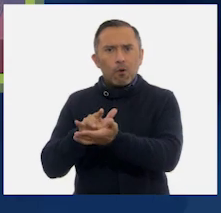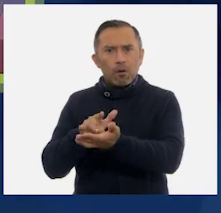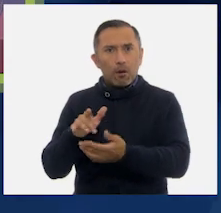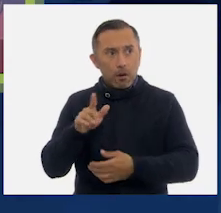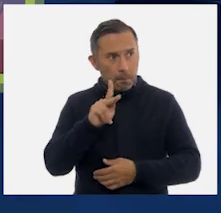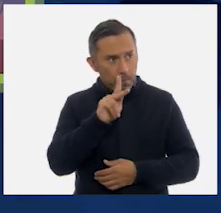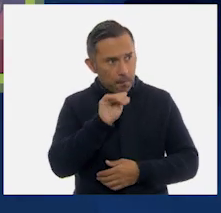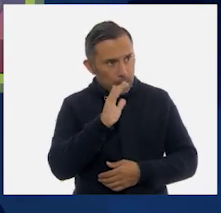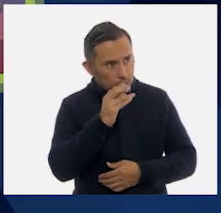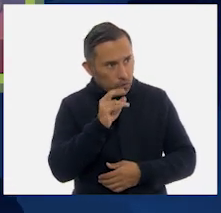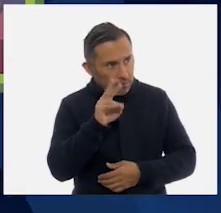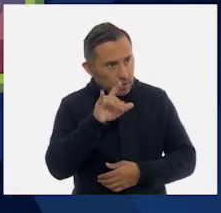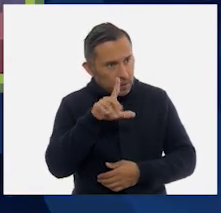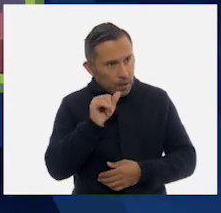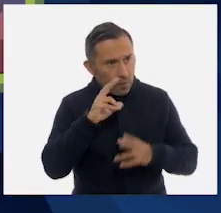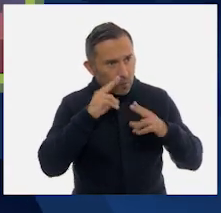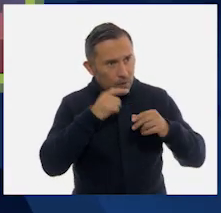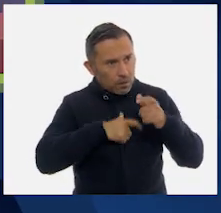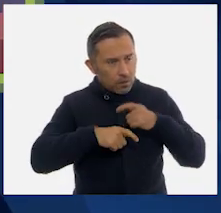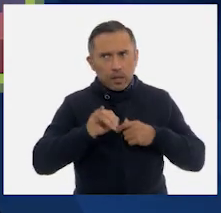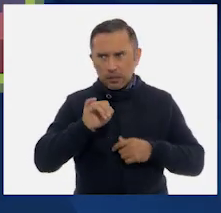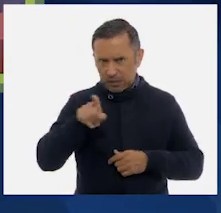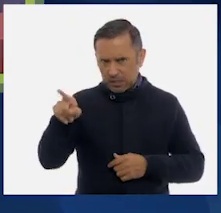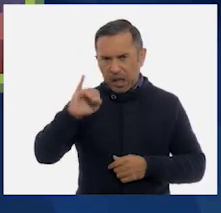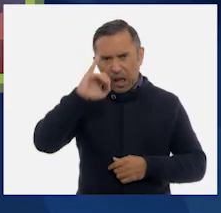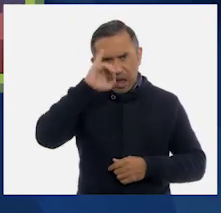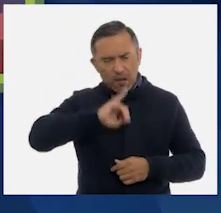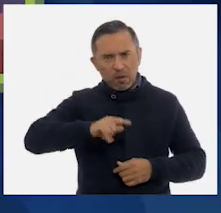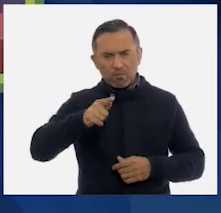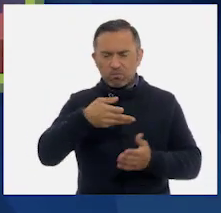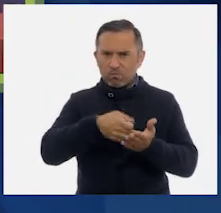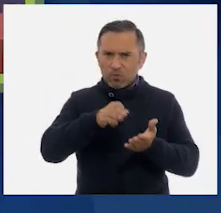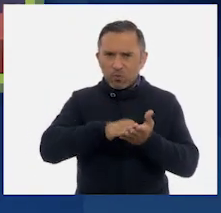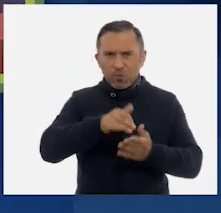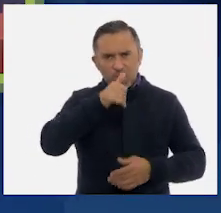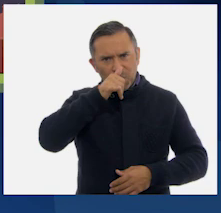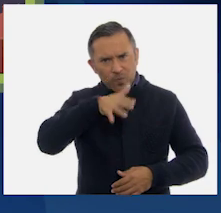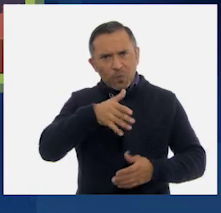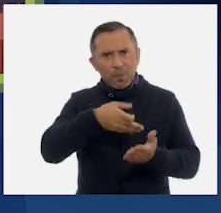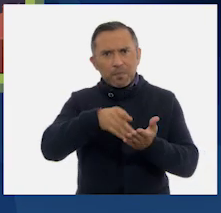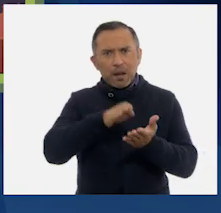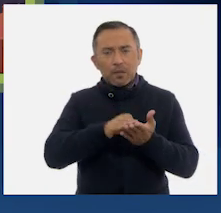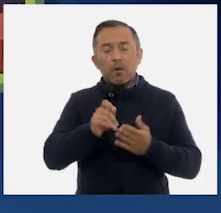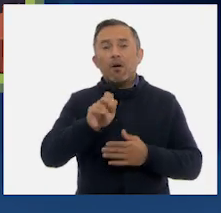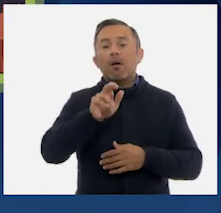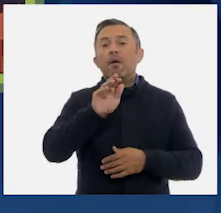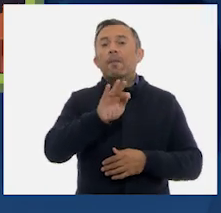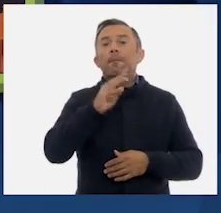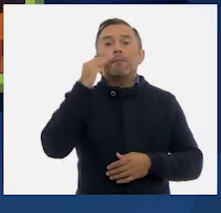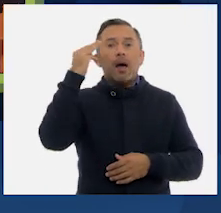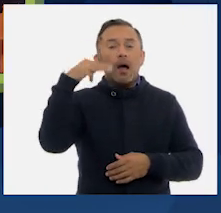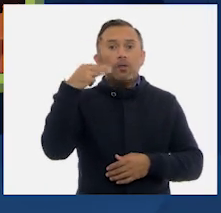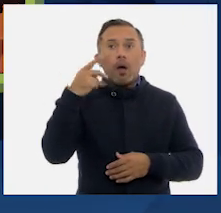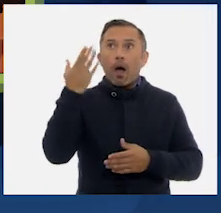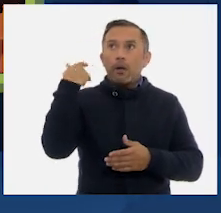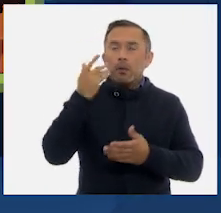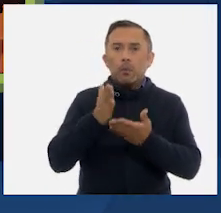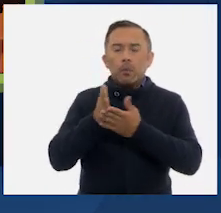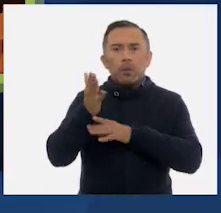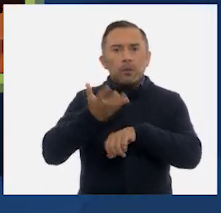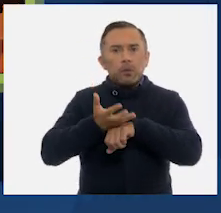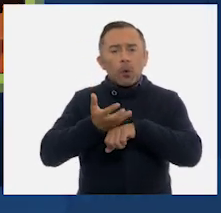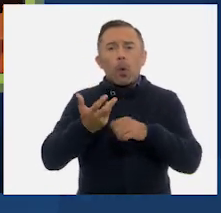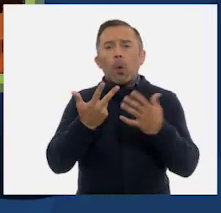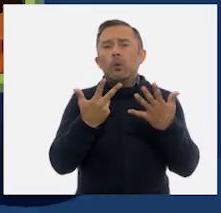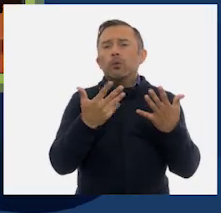el jefe, muy atrevido y muy valiente. Entró en los Estados Unidos en marzo con 8 hombres y ahora tiene más de 1000, bien armados y